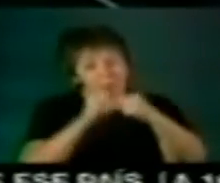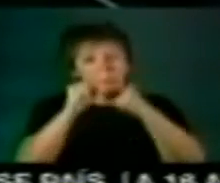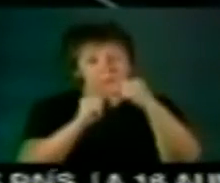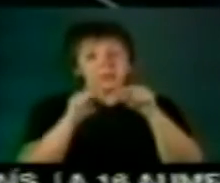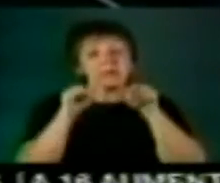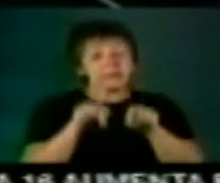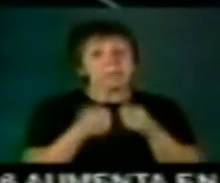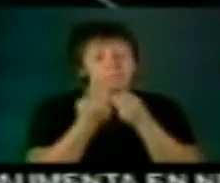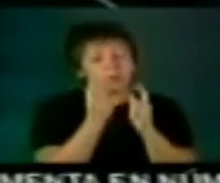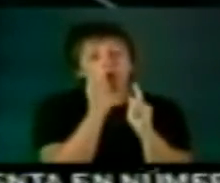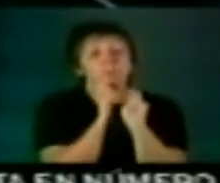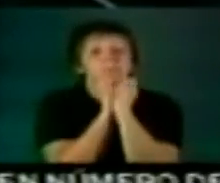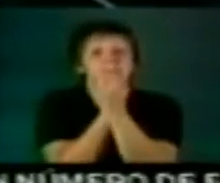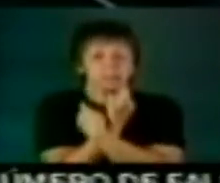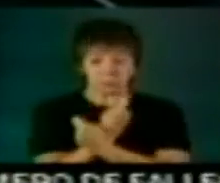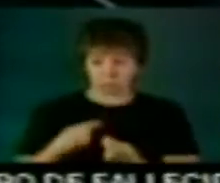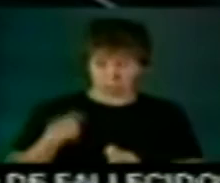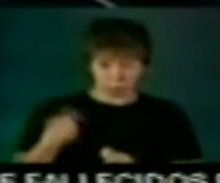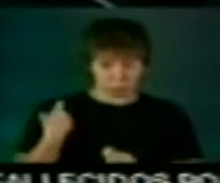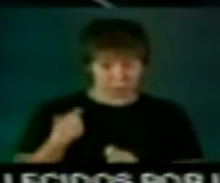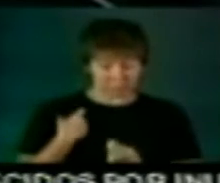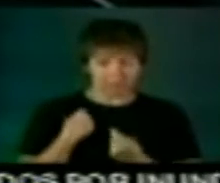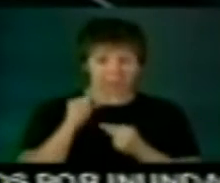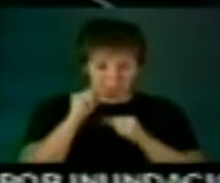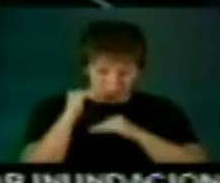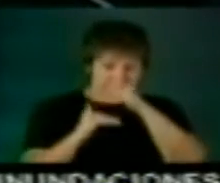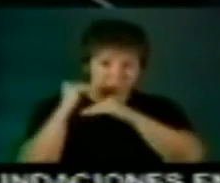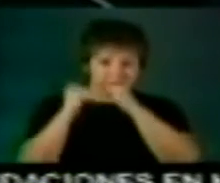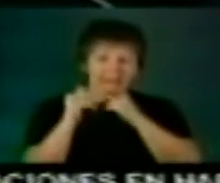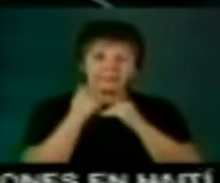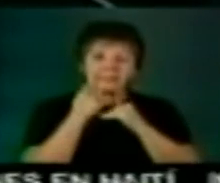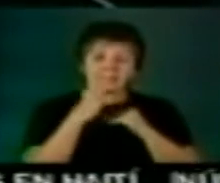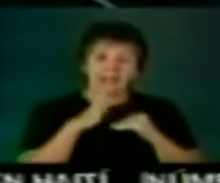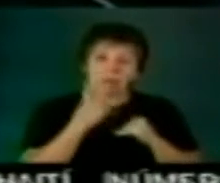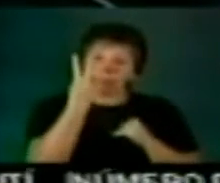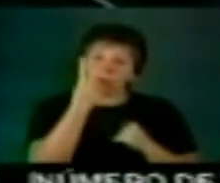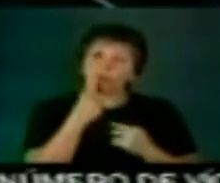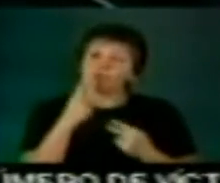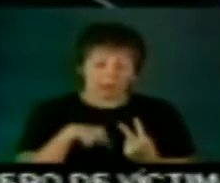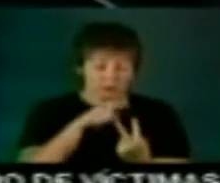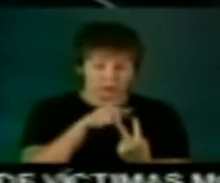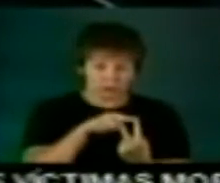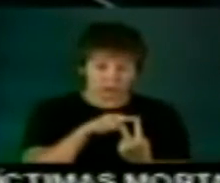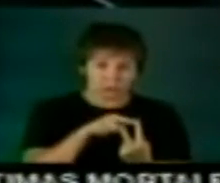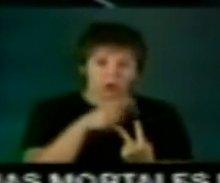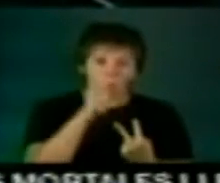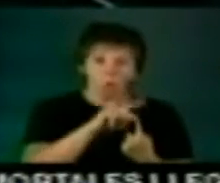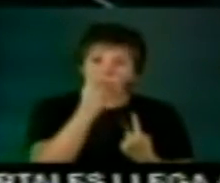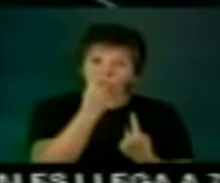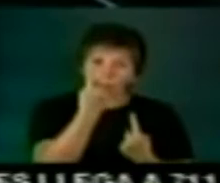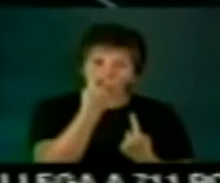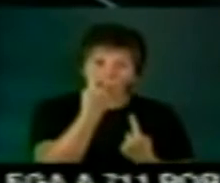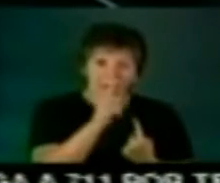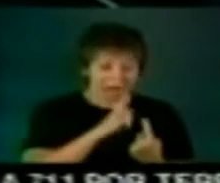en convertirnos en una sociedad que avanza a 2 velocidades. Unos recogen los frutos de